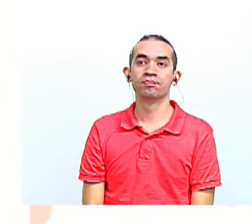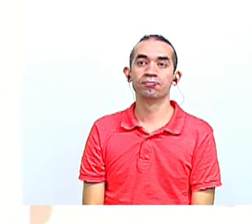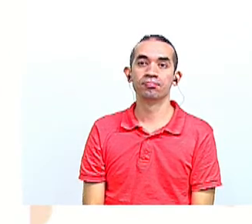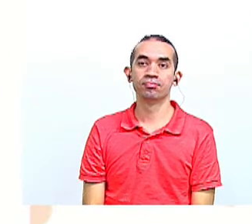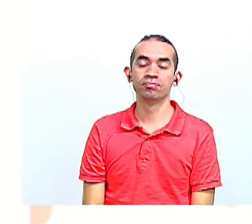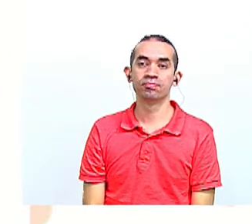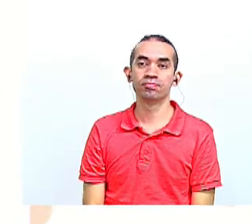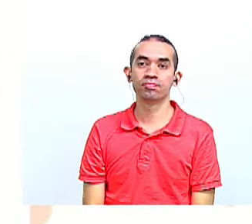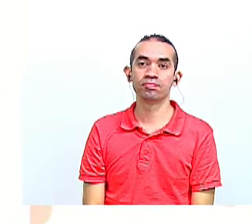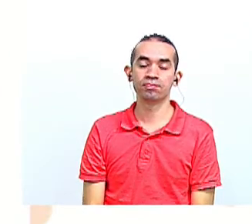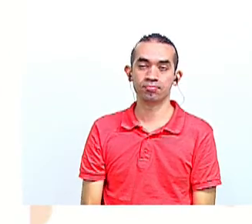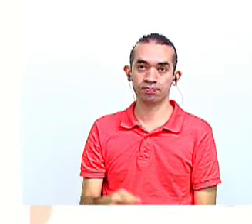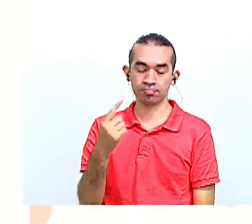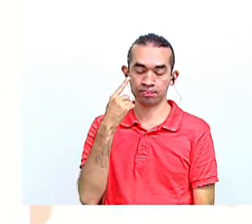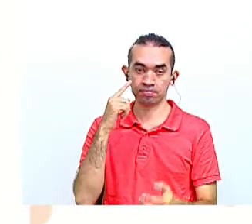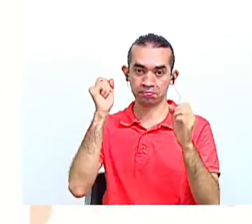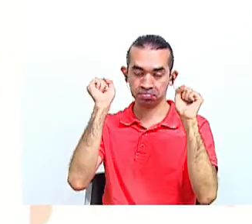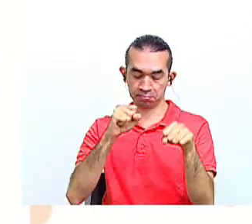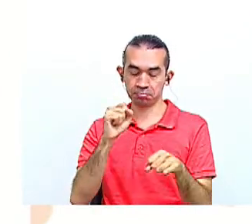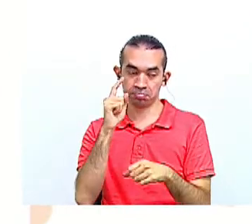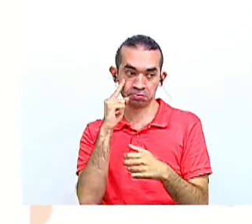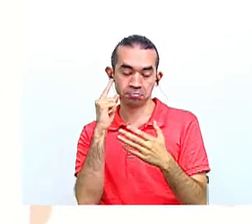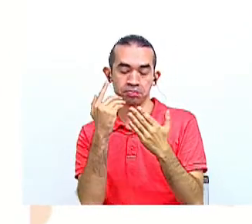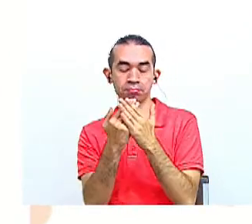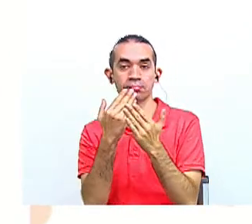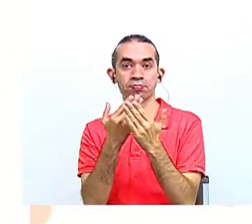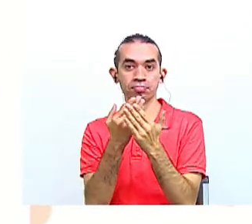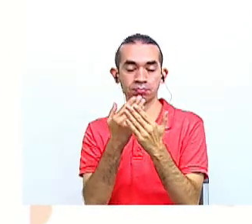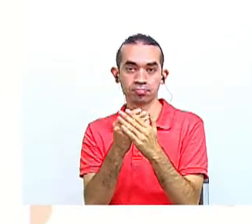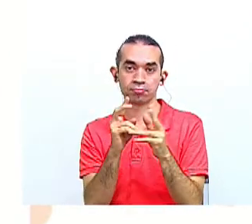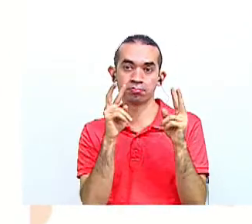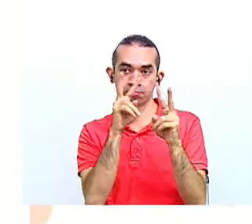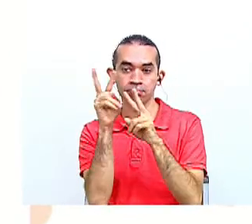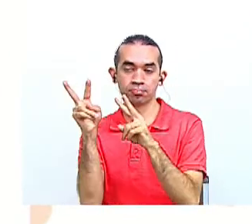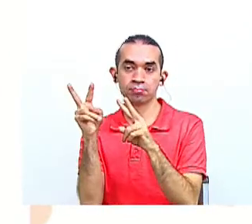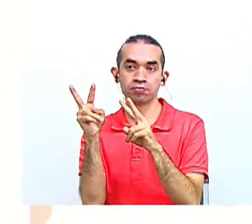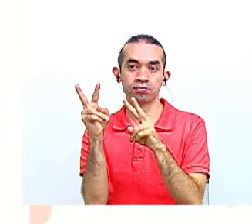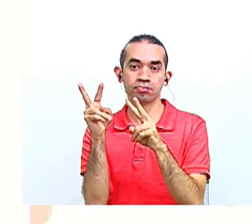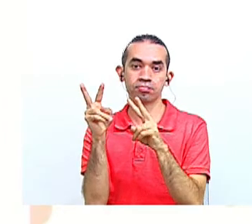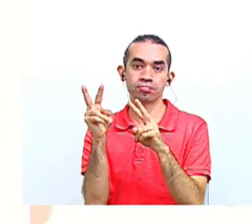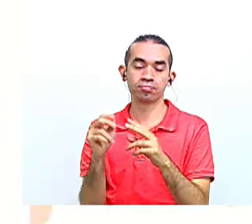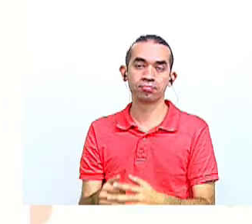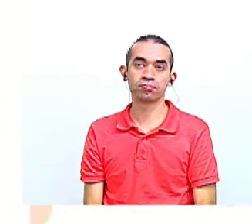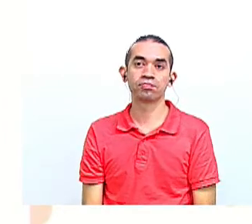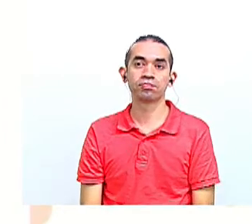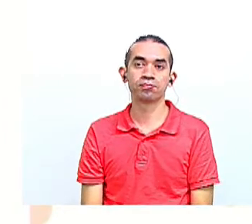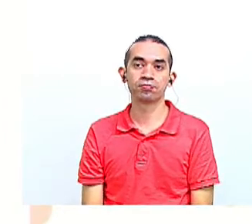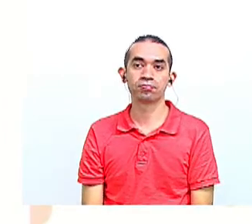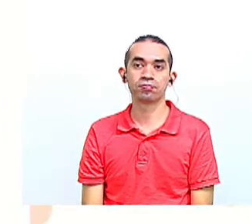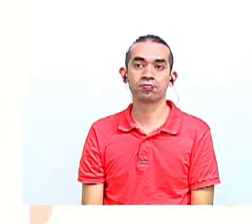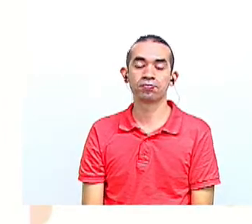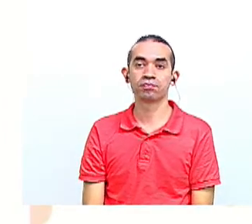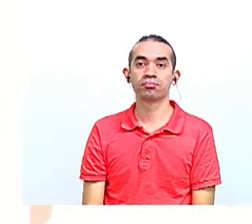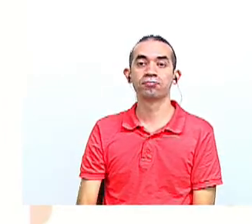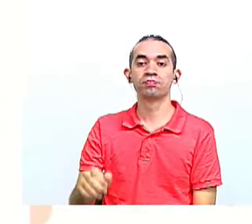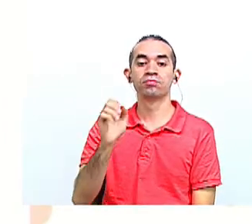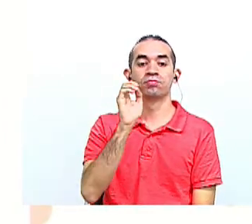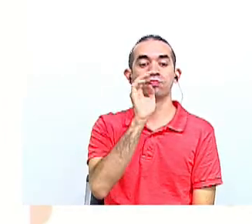Entonces, si podemos comprobar que el ángulo